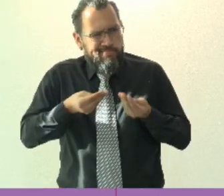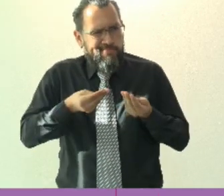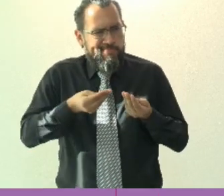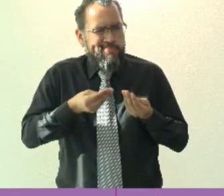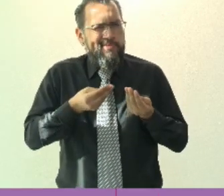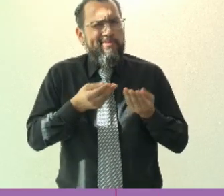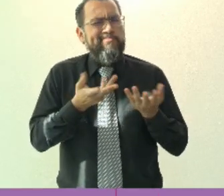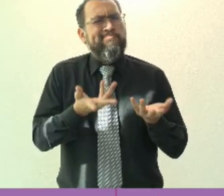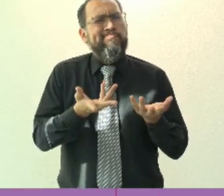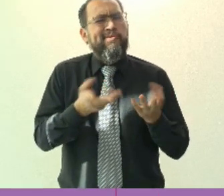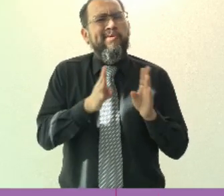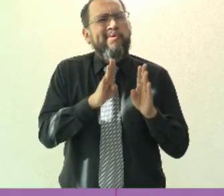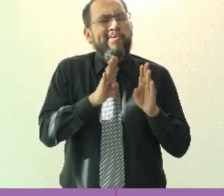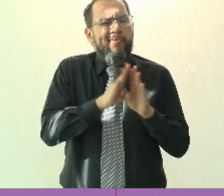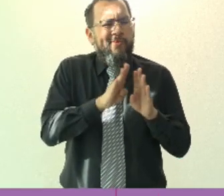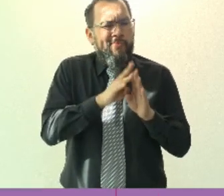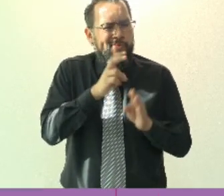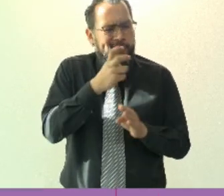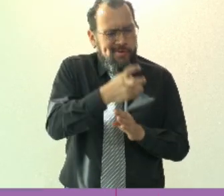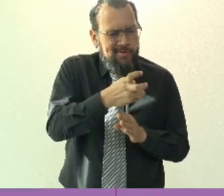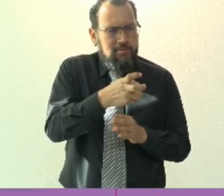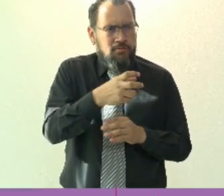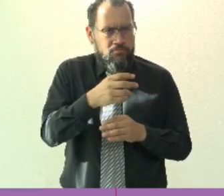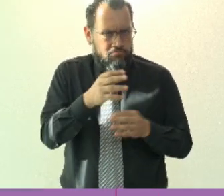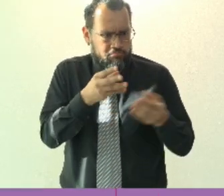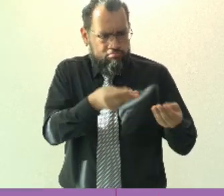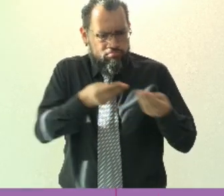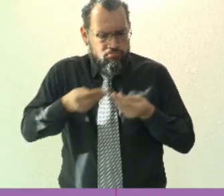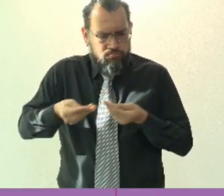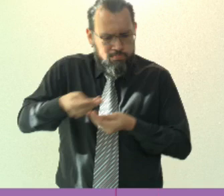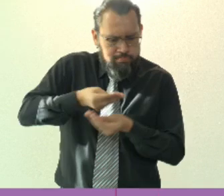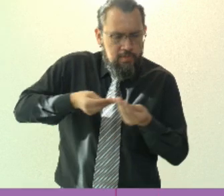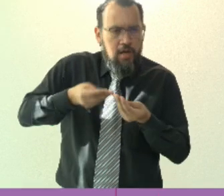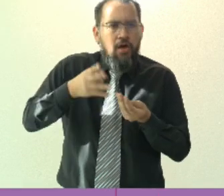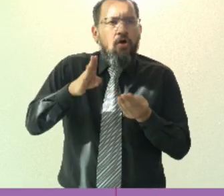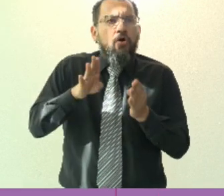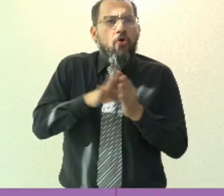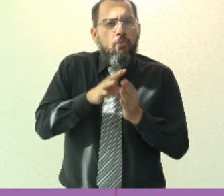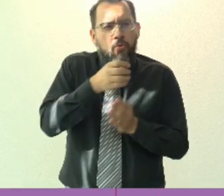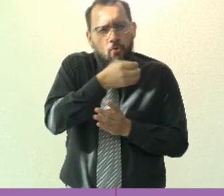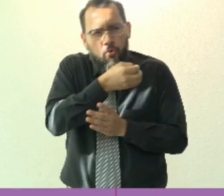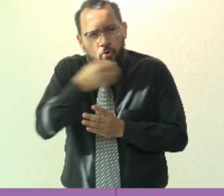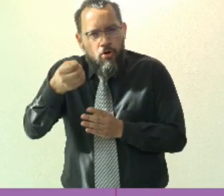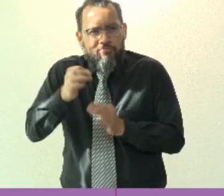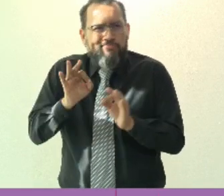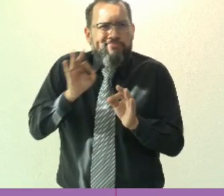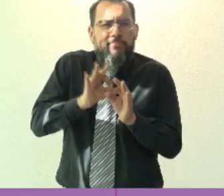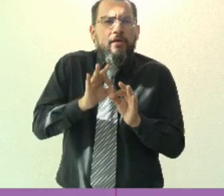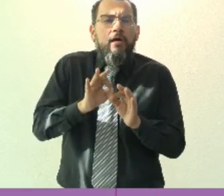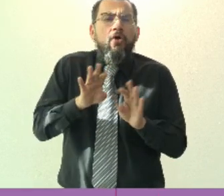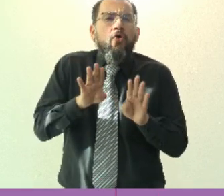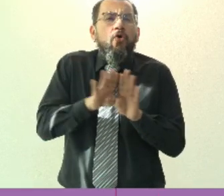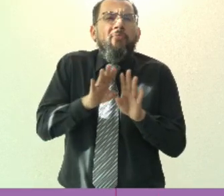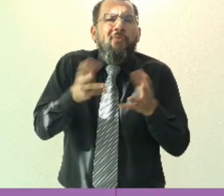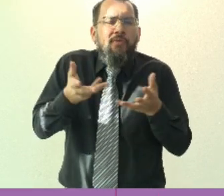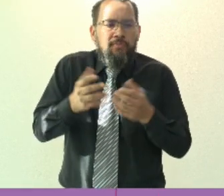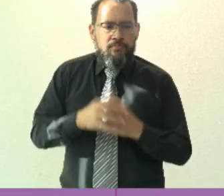impacto de una gestión documental adecuada en el marco de estos procesos. Muchas